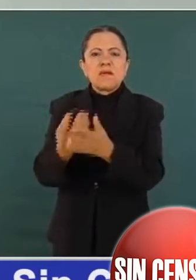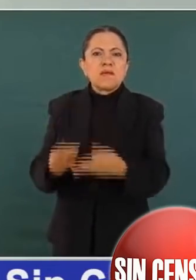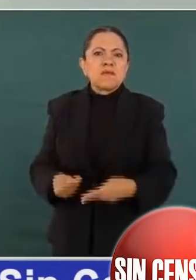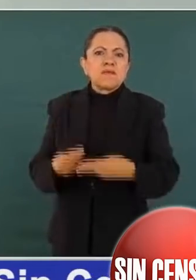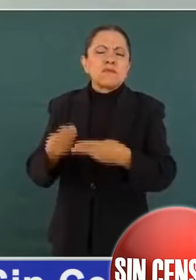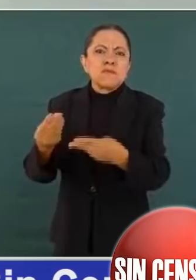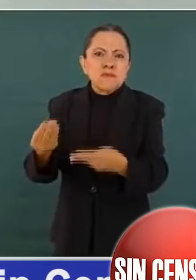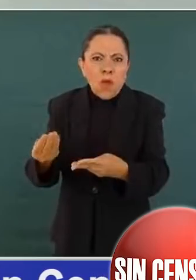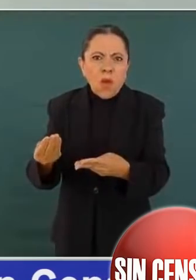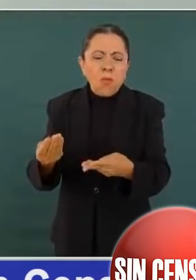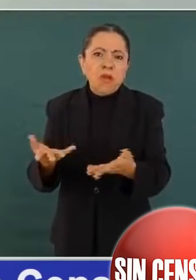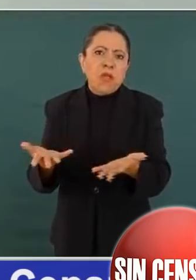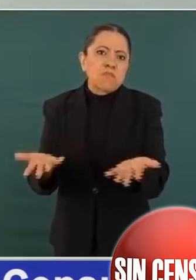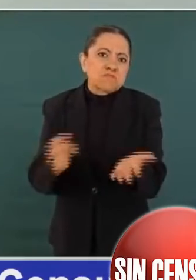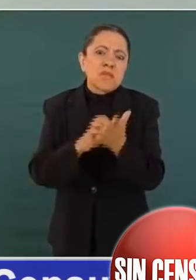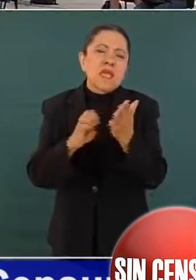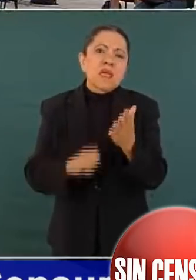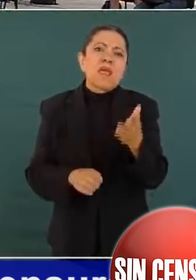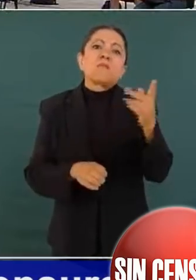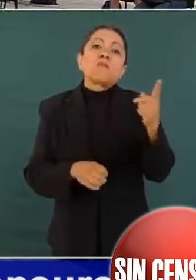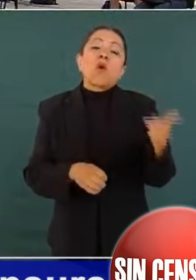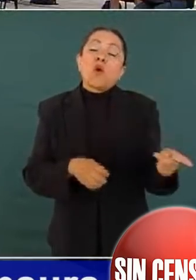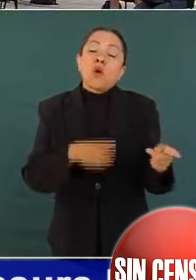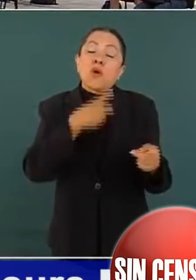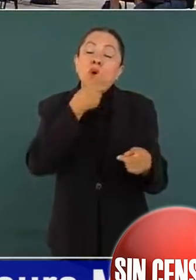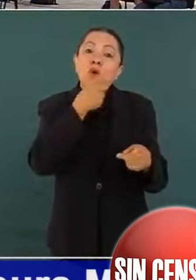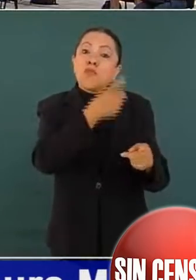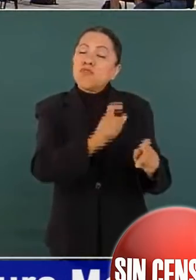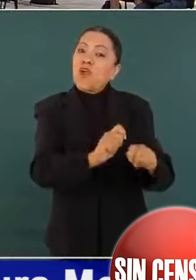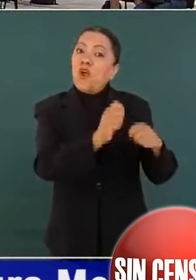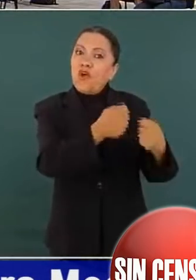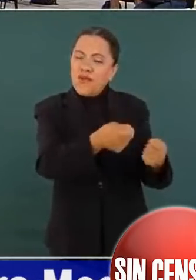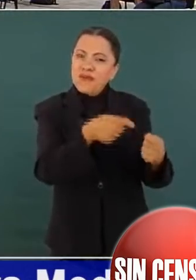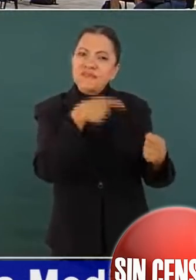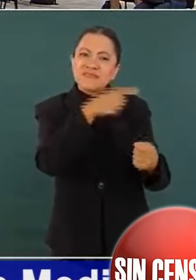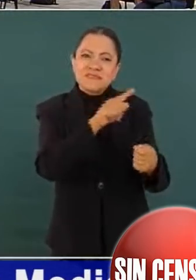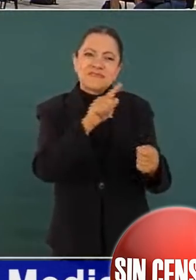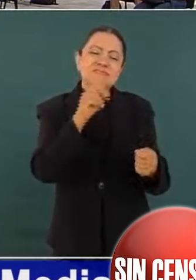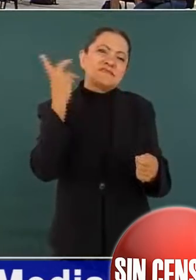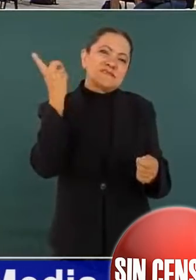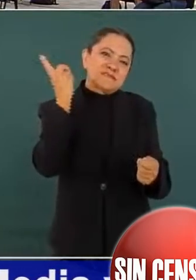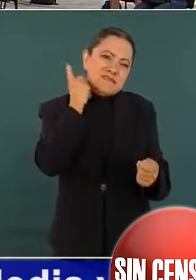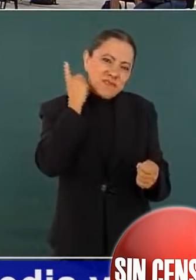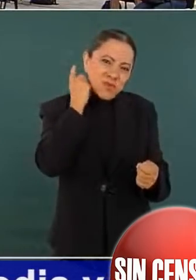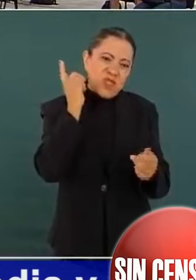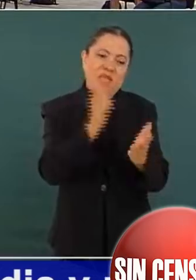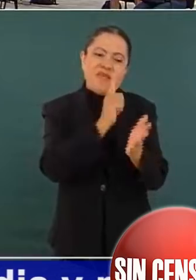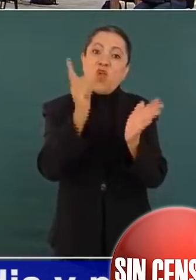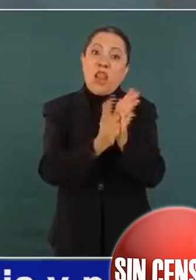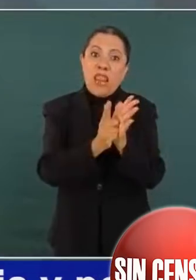Poder Legislativo o por ley, existen